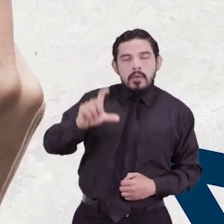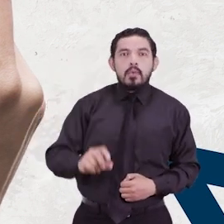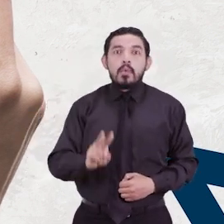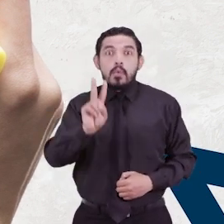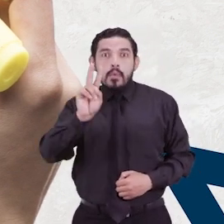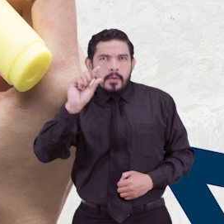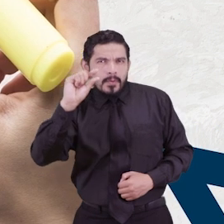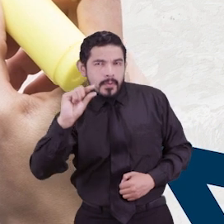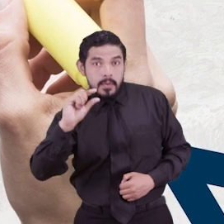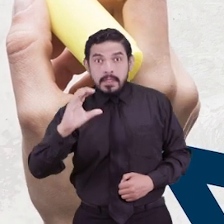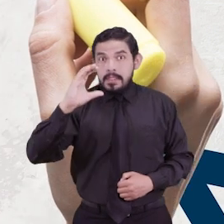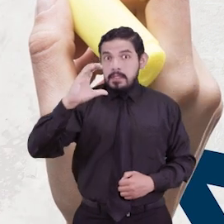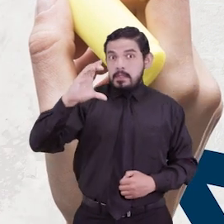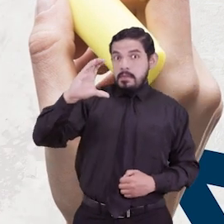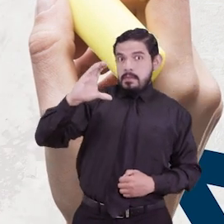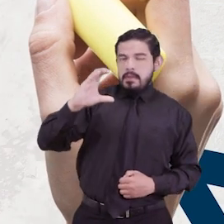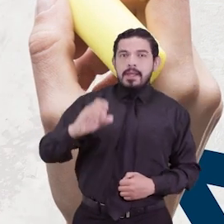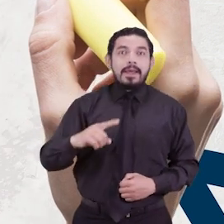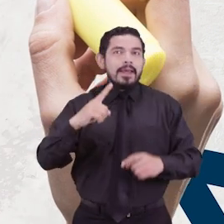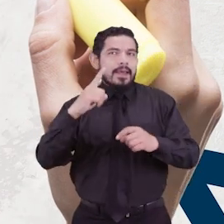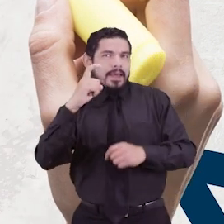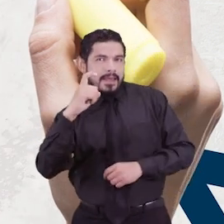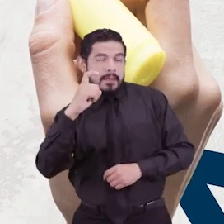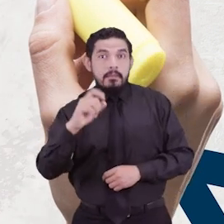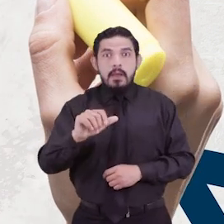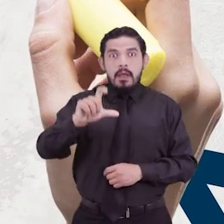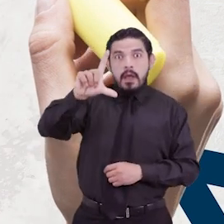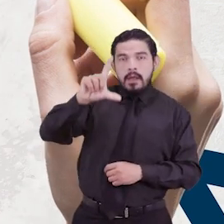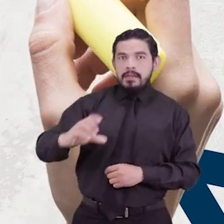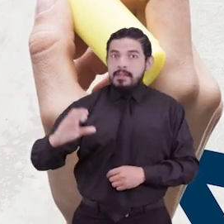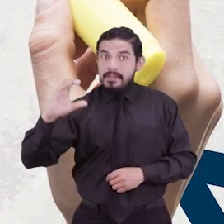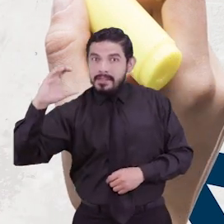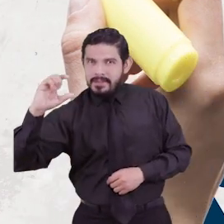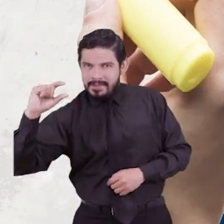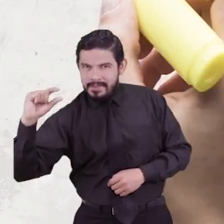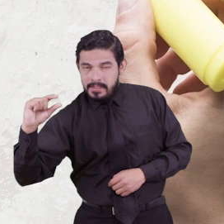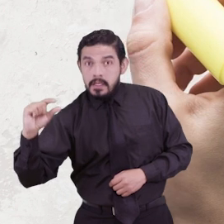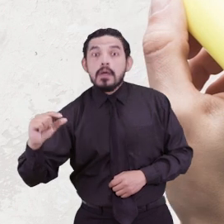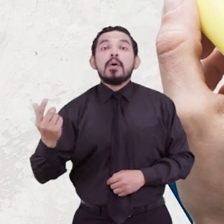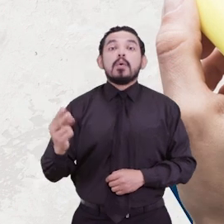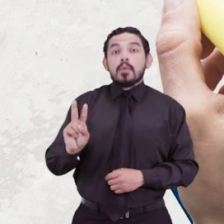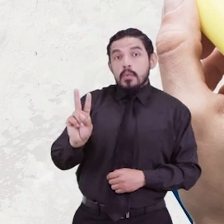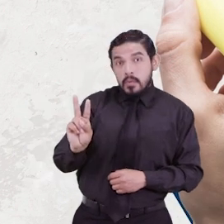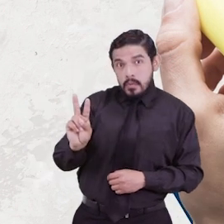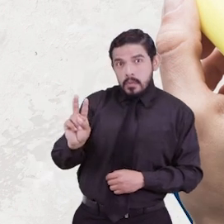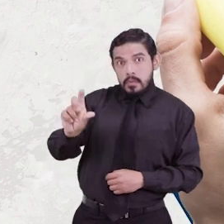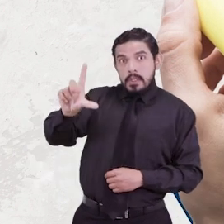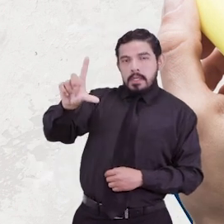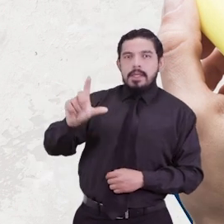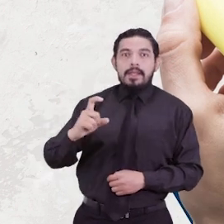V minúscula, C mayúscula y X minúscula, C minúscula, V